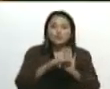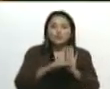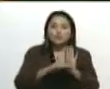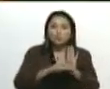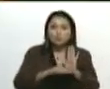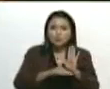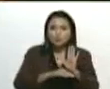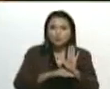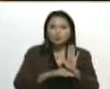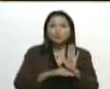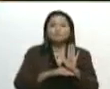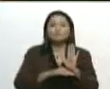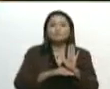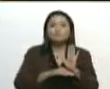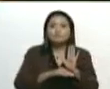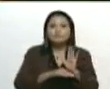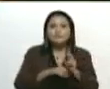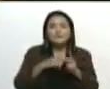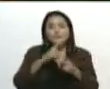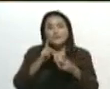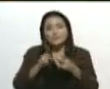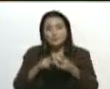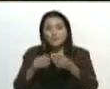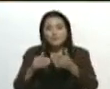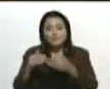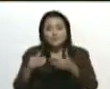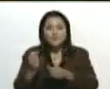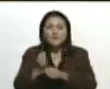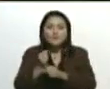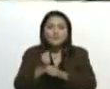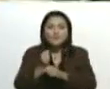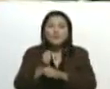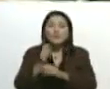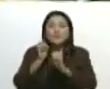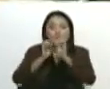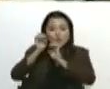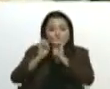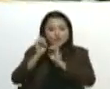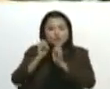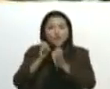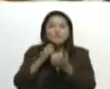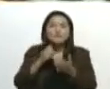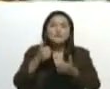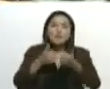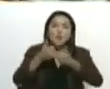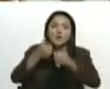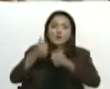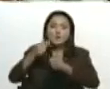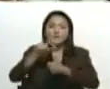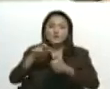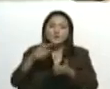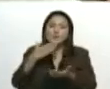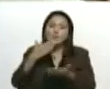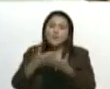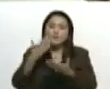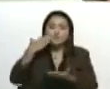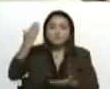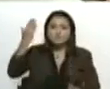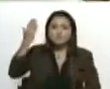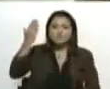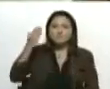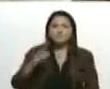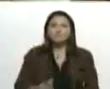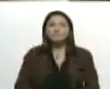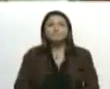satisfactoriamente en el baremo de evaluación de las postulaciones que se presenten. Yo quisiera